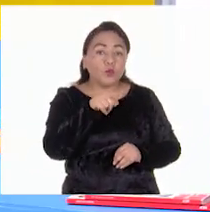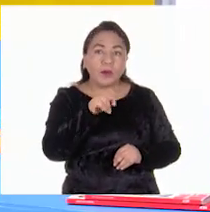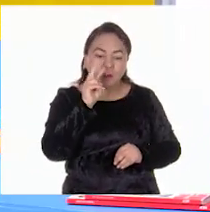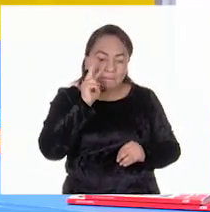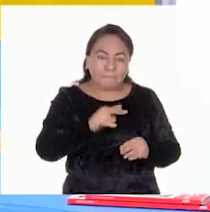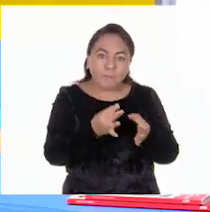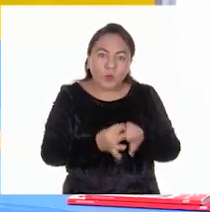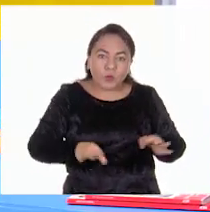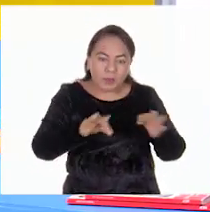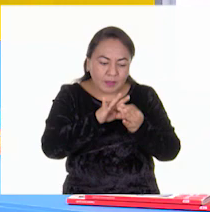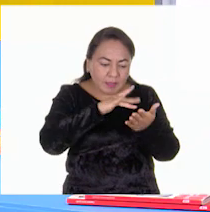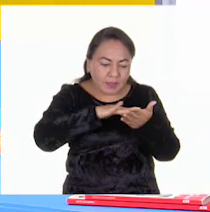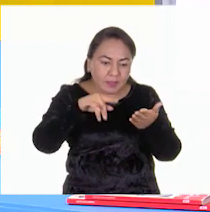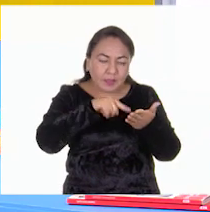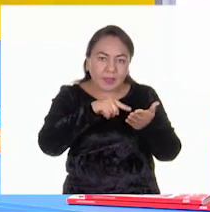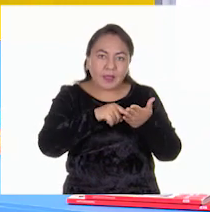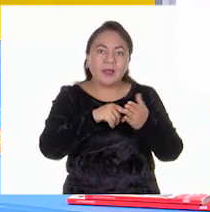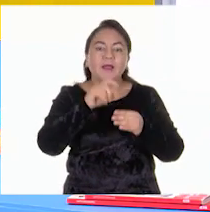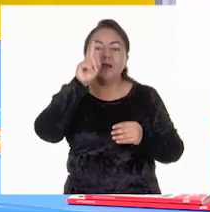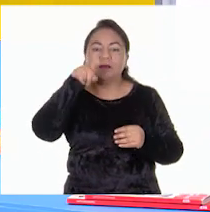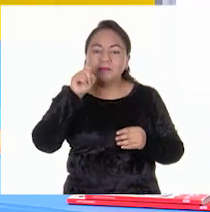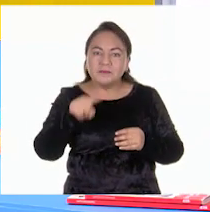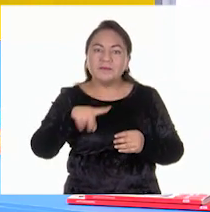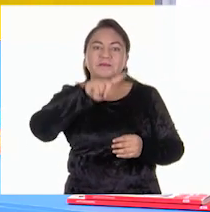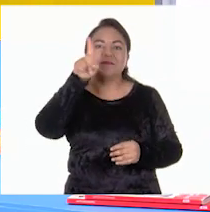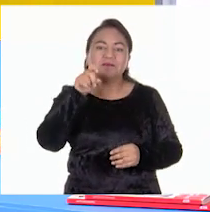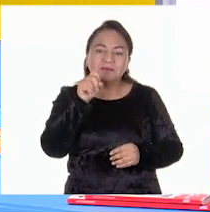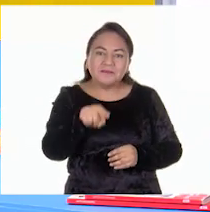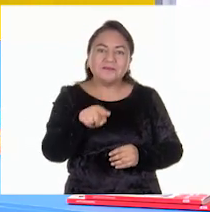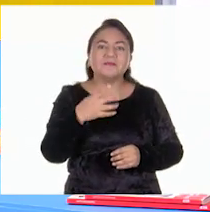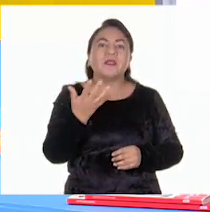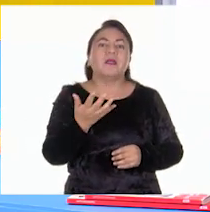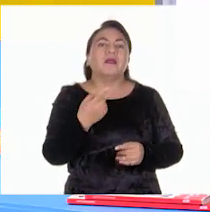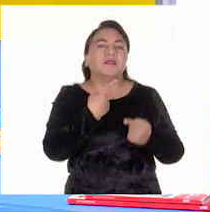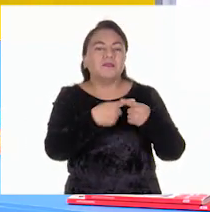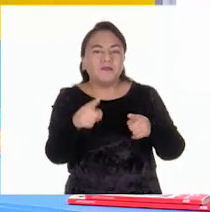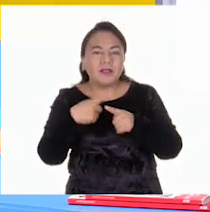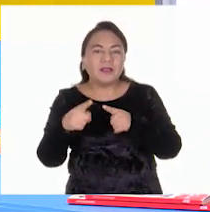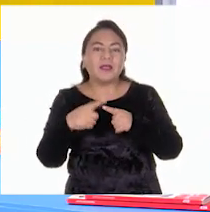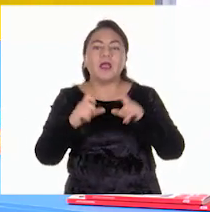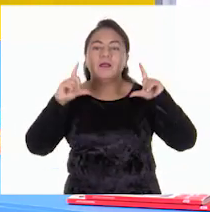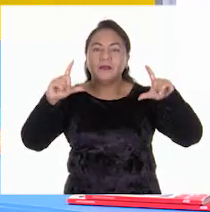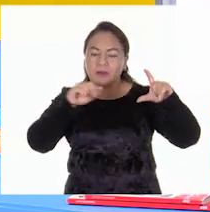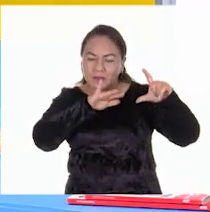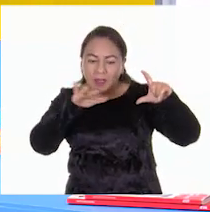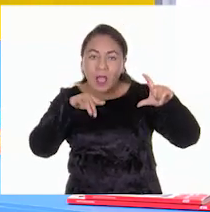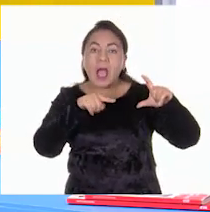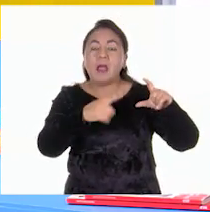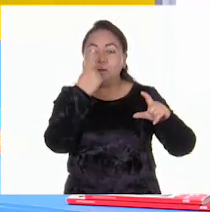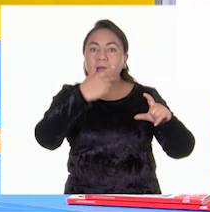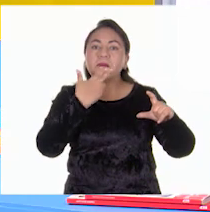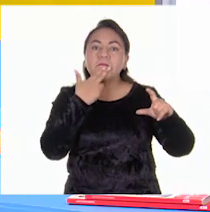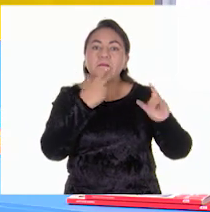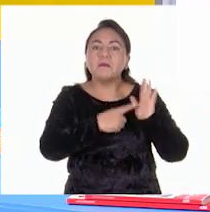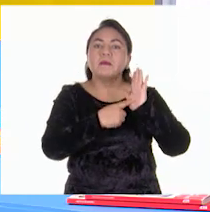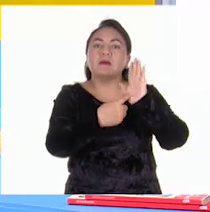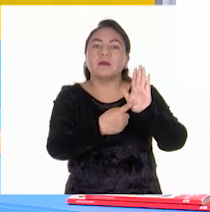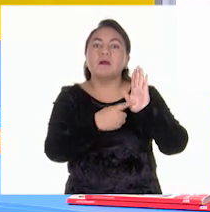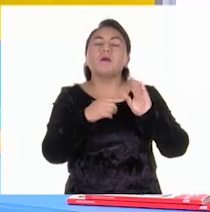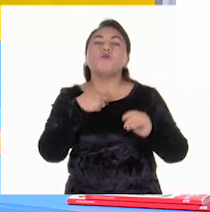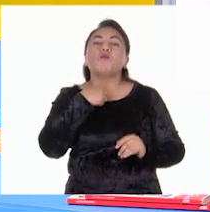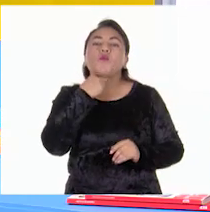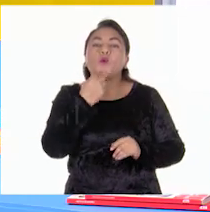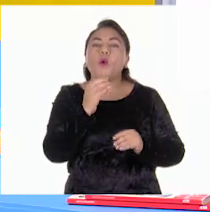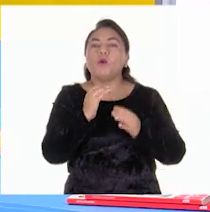signos de puntuación. Recuerda que tanto los signos de interrogación y de admiración como las acotaciones se emplean para mostrar la entonación de